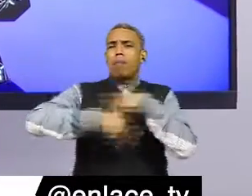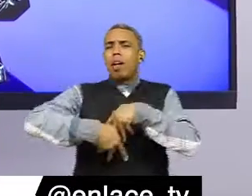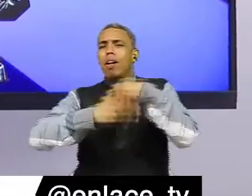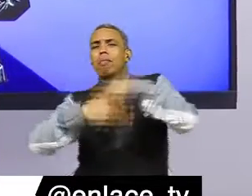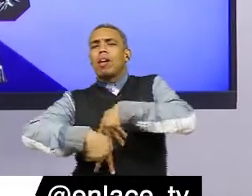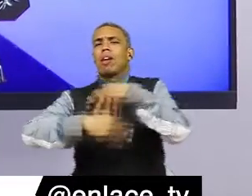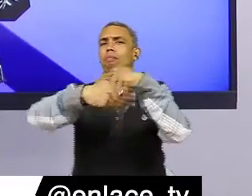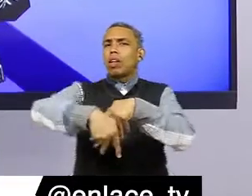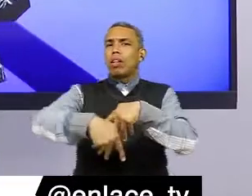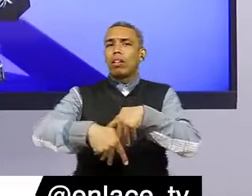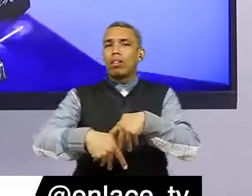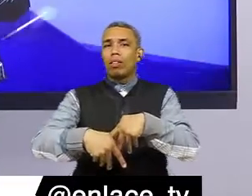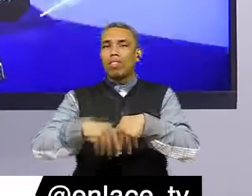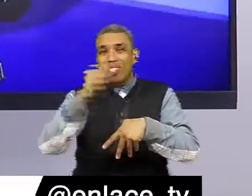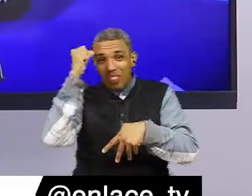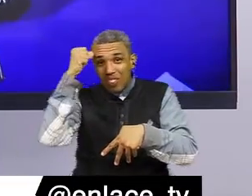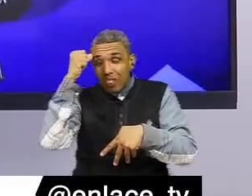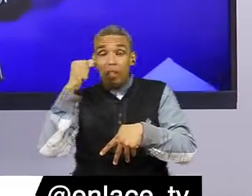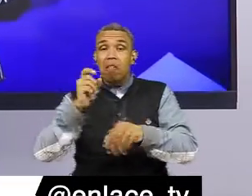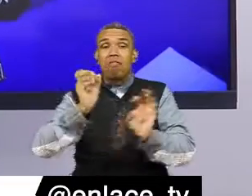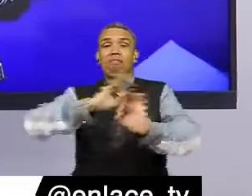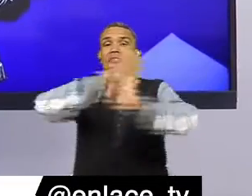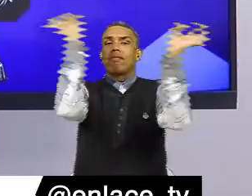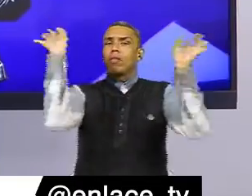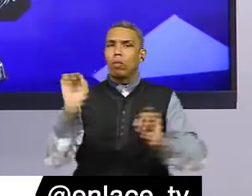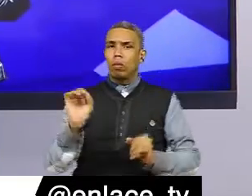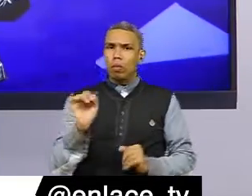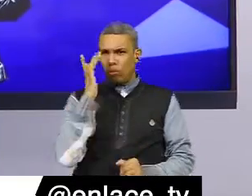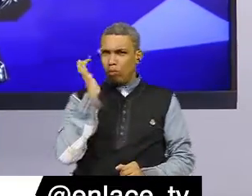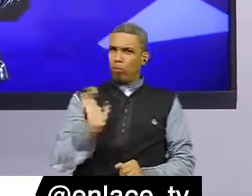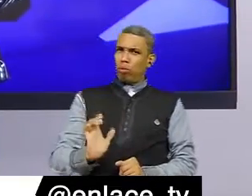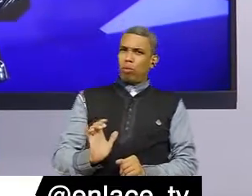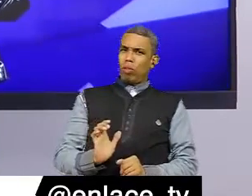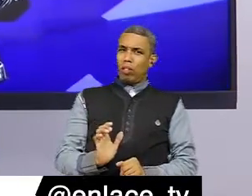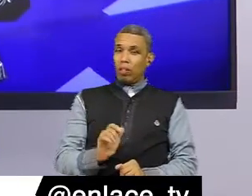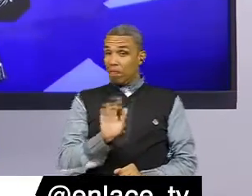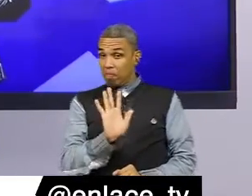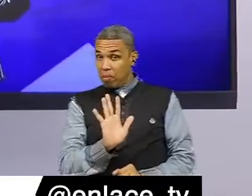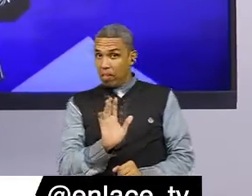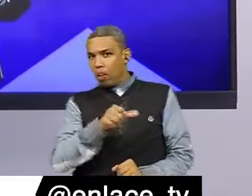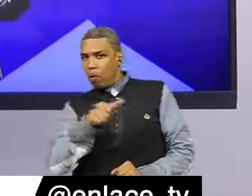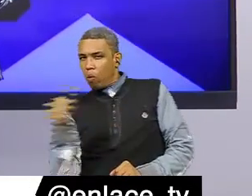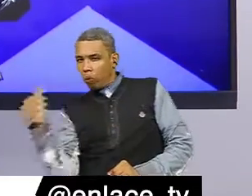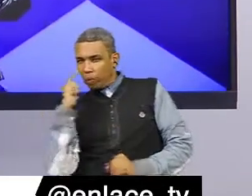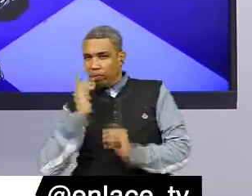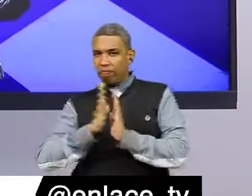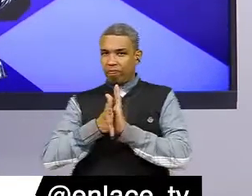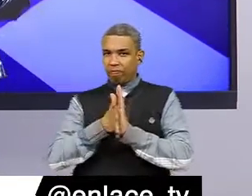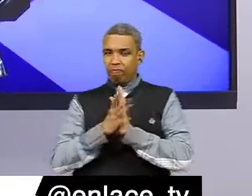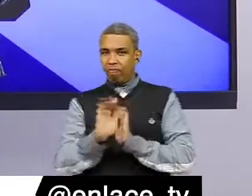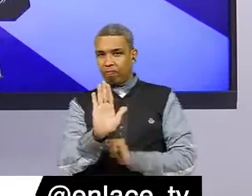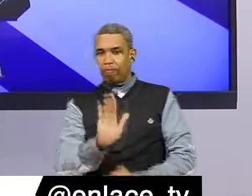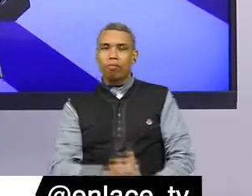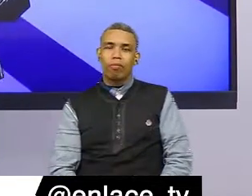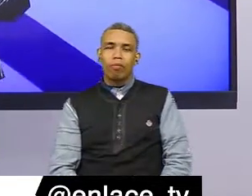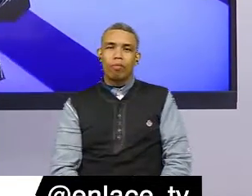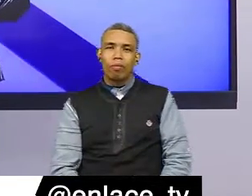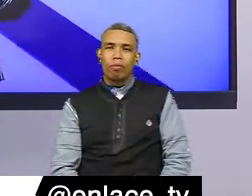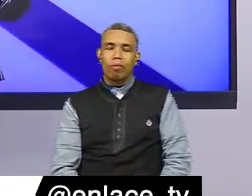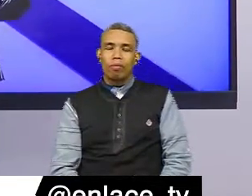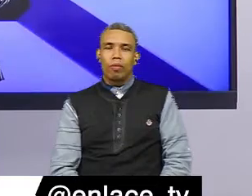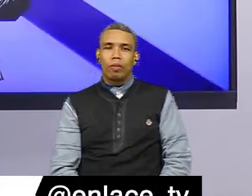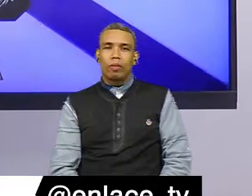Día de la Independencia. Otras actividades se desarrollarán durante esta jornada. En minutos les contaremos cuáles son. Estas